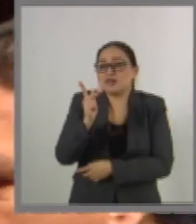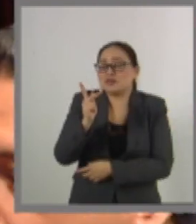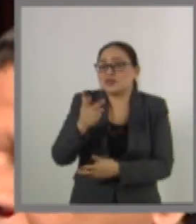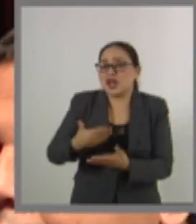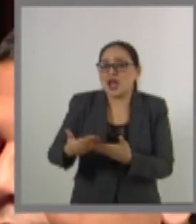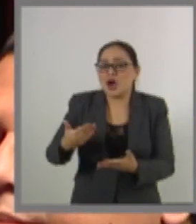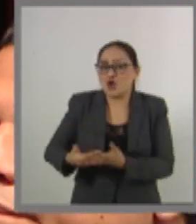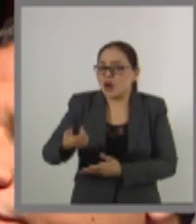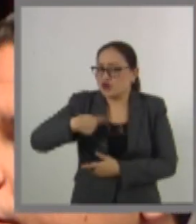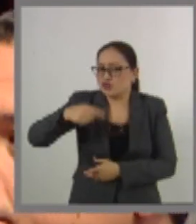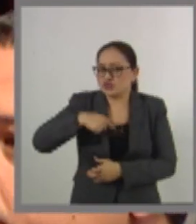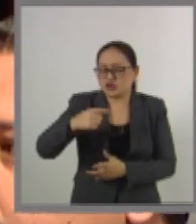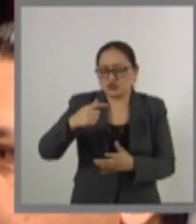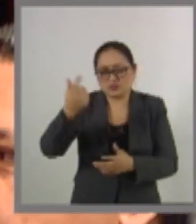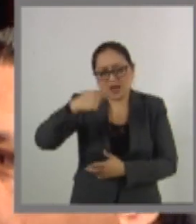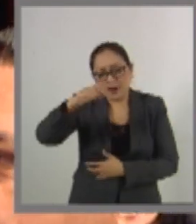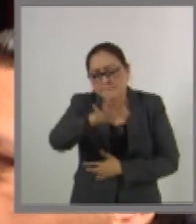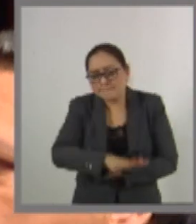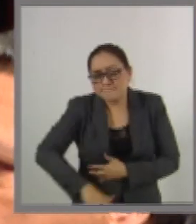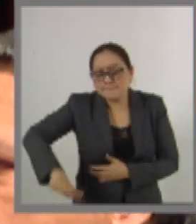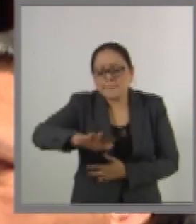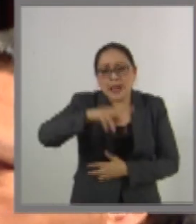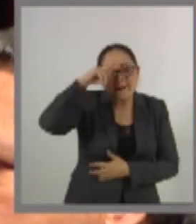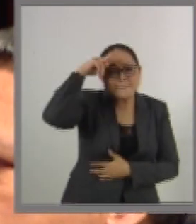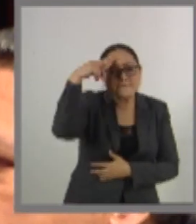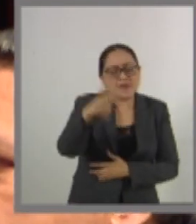un buen mensaje a la nación